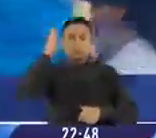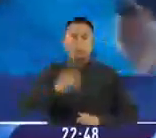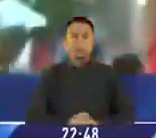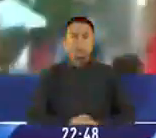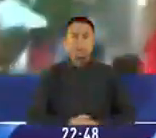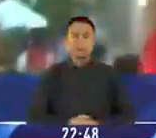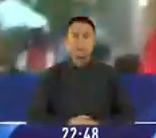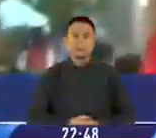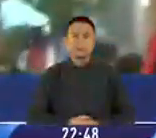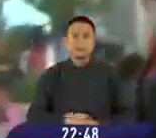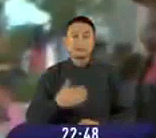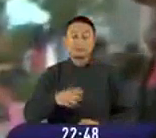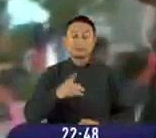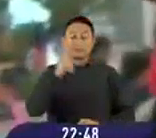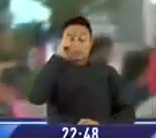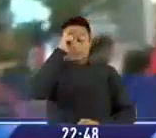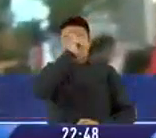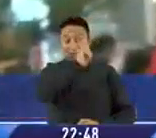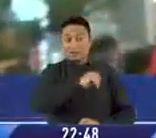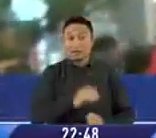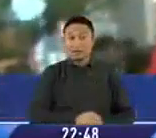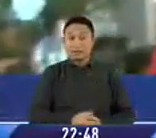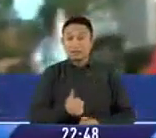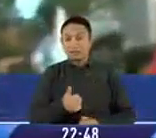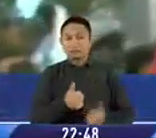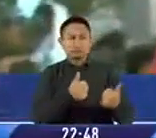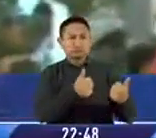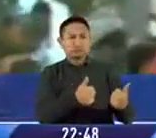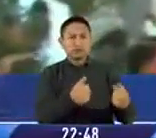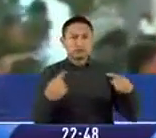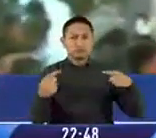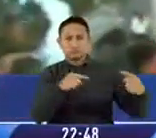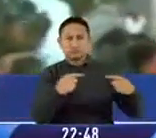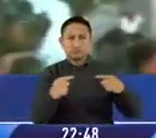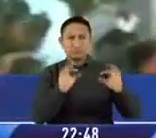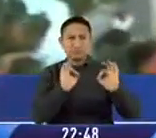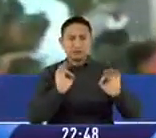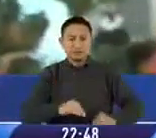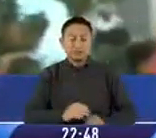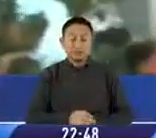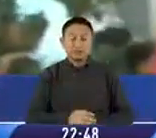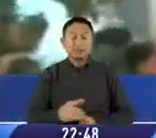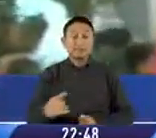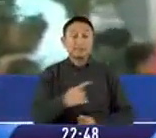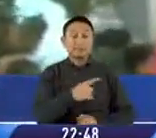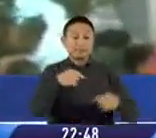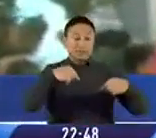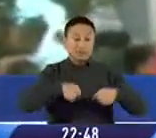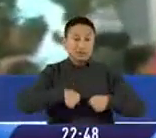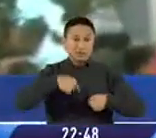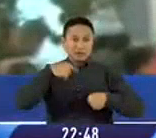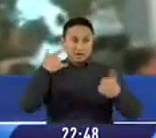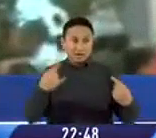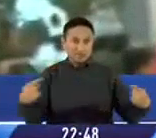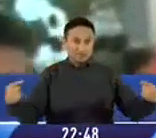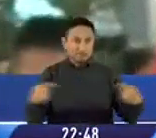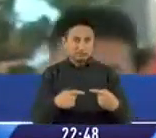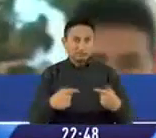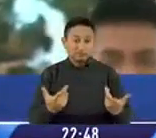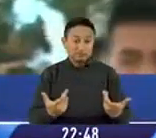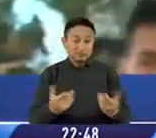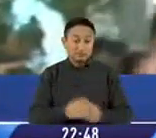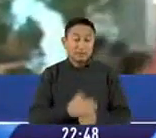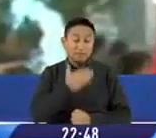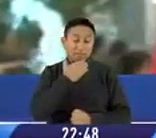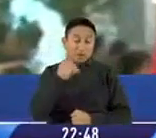un partido durísimo, y un rival que juega muy bien, que tiene buenos jugadores. Va a ser el sueño de ellos contra el sueño de nosotros. Entonces yo creo que el que cuida mejor